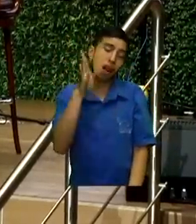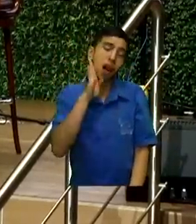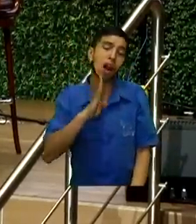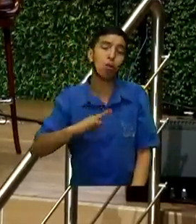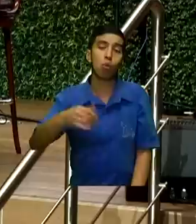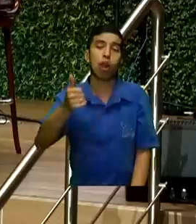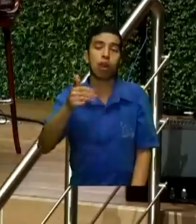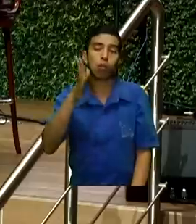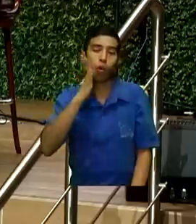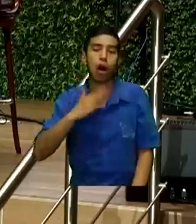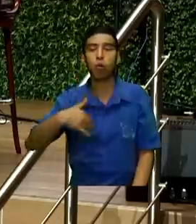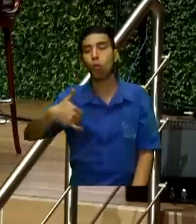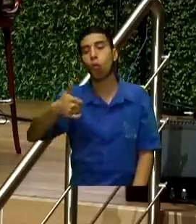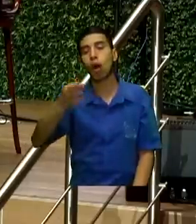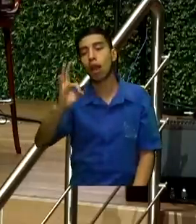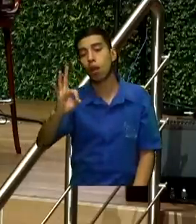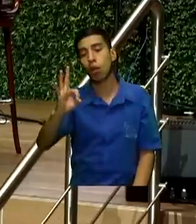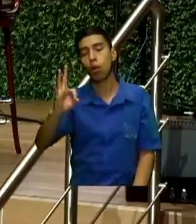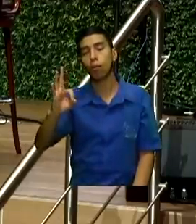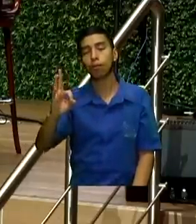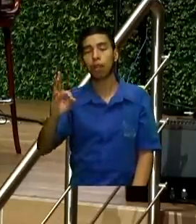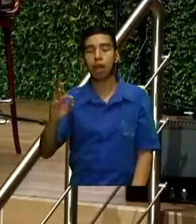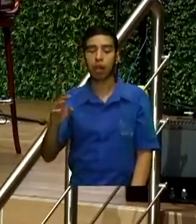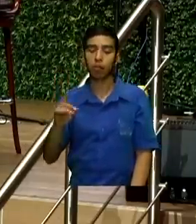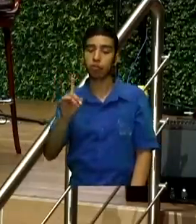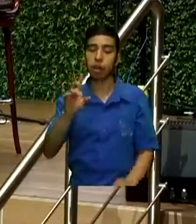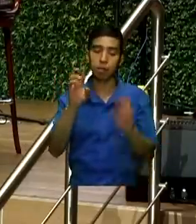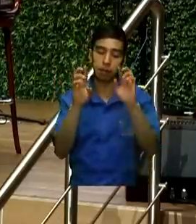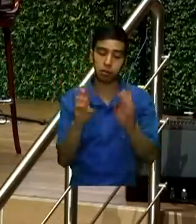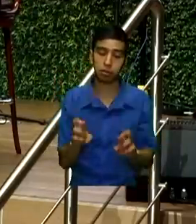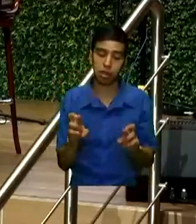Pero si su abuelo fue aquel Mikulash.